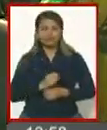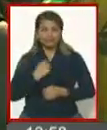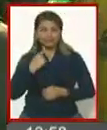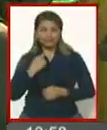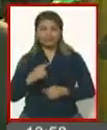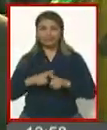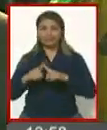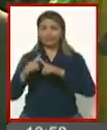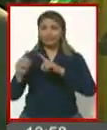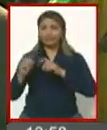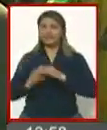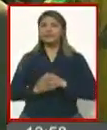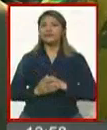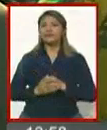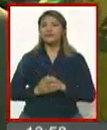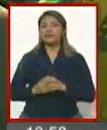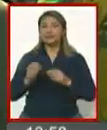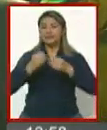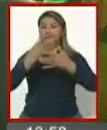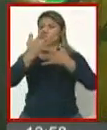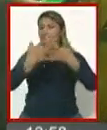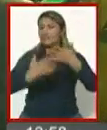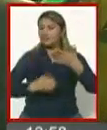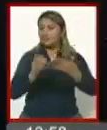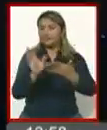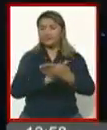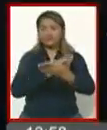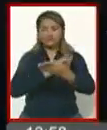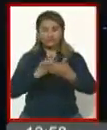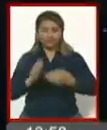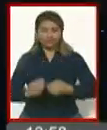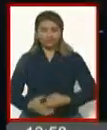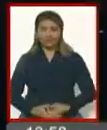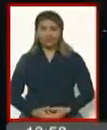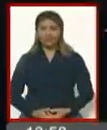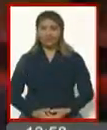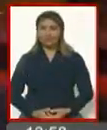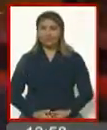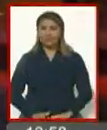tenemos sinfines de repertorio.